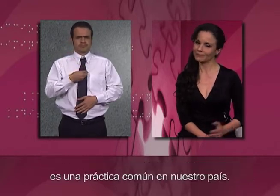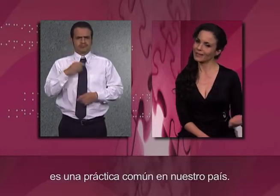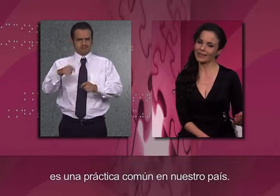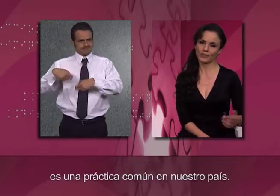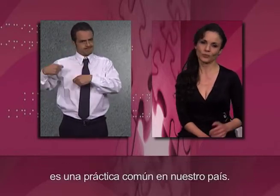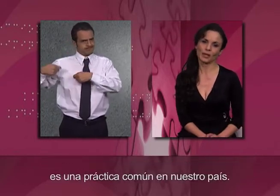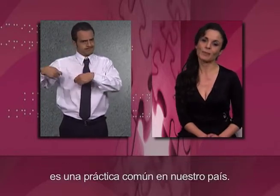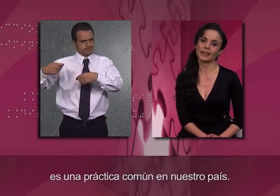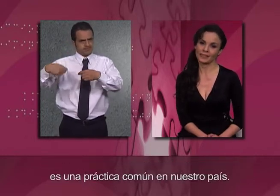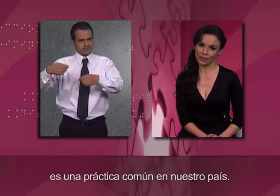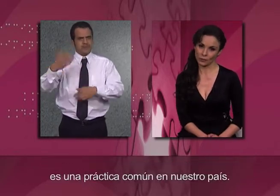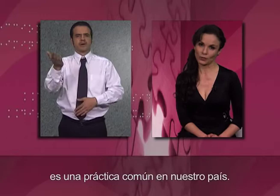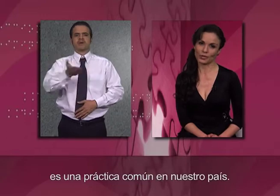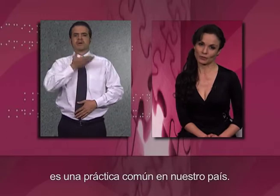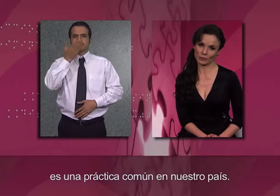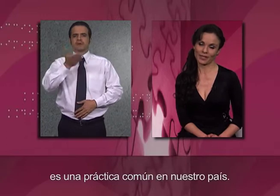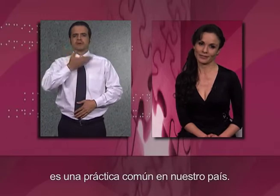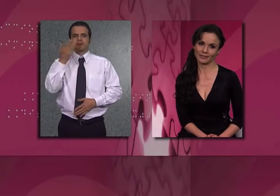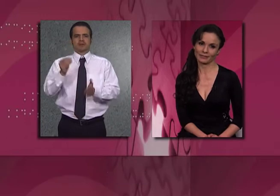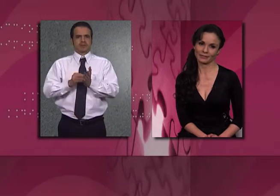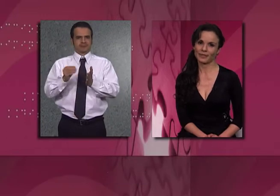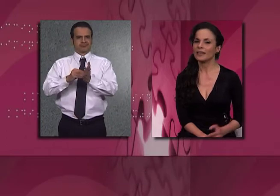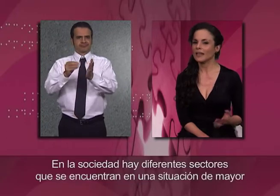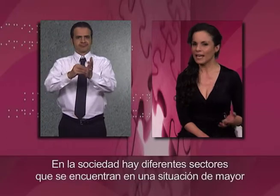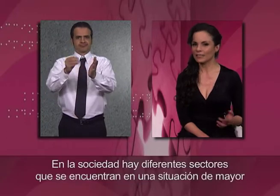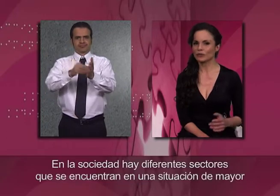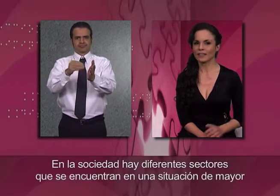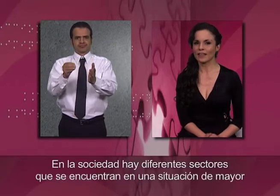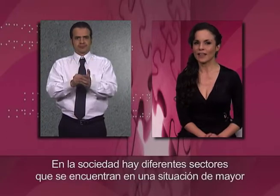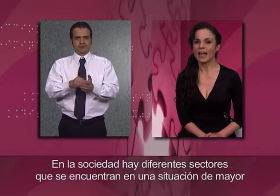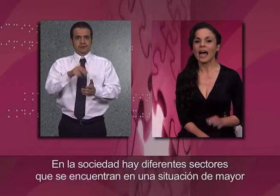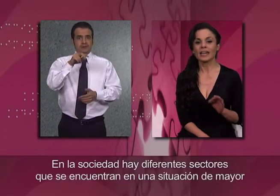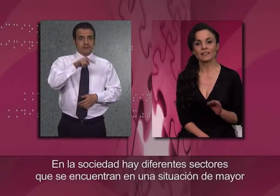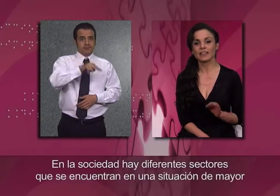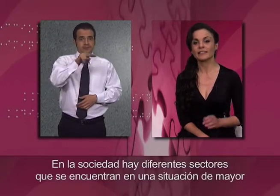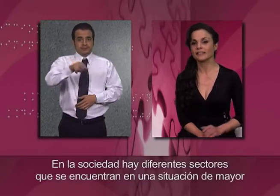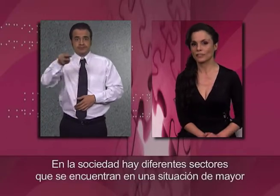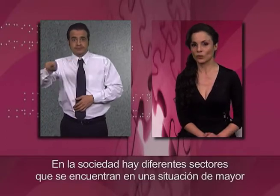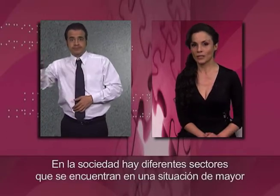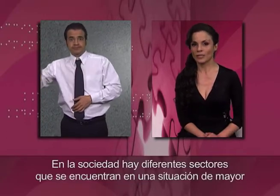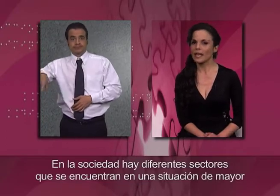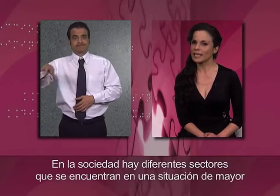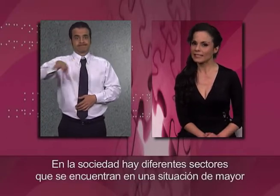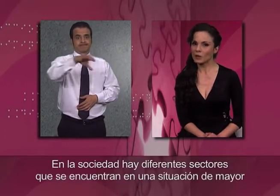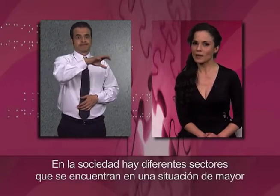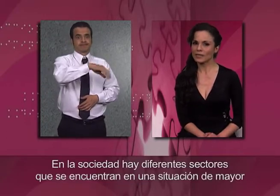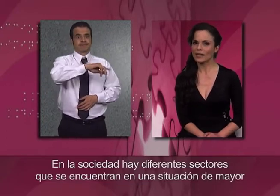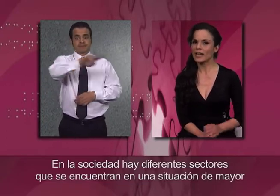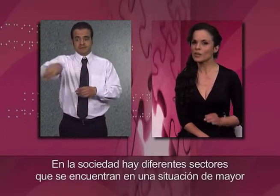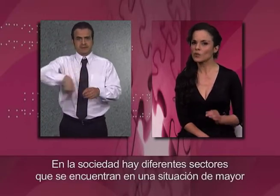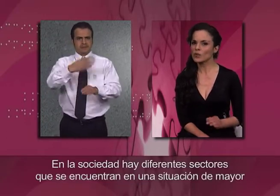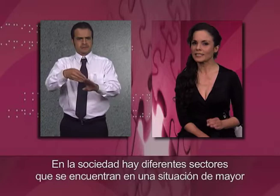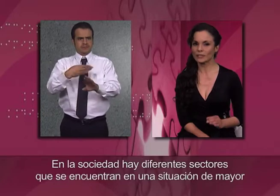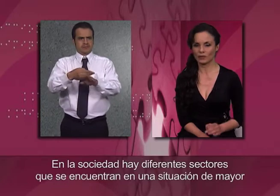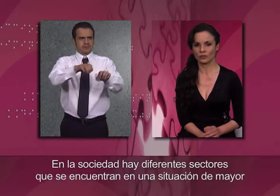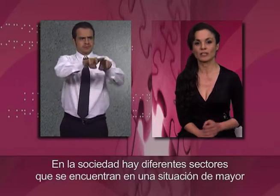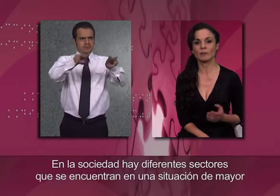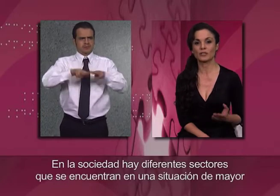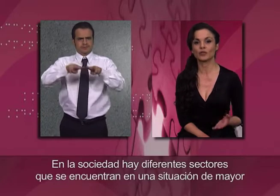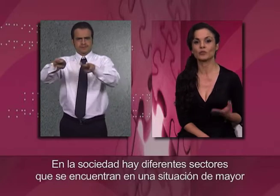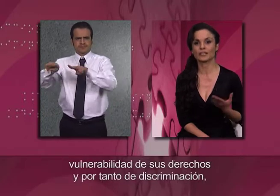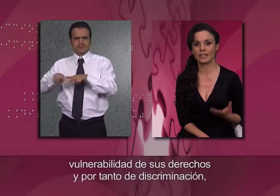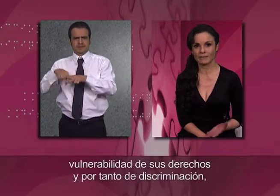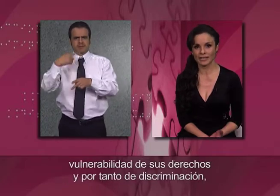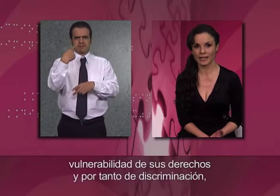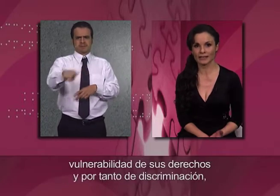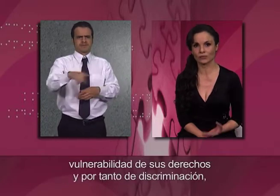es una práctica común en nuestro país en la sociedad hay diferentes sectores que se encuentran en una situación de